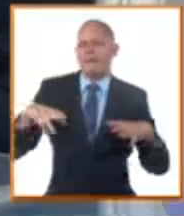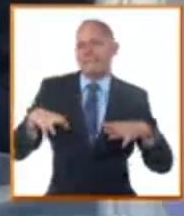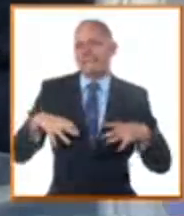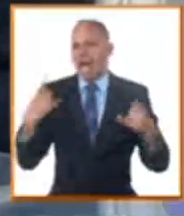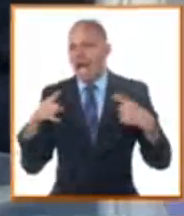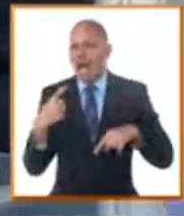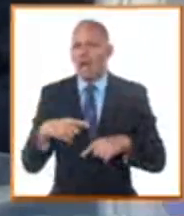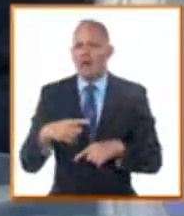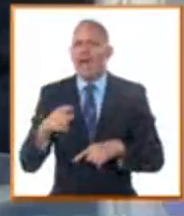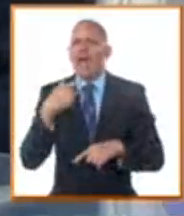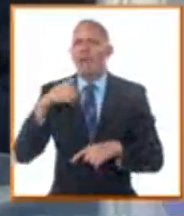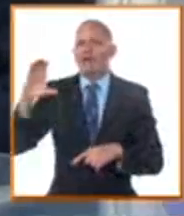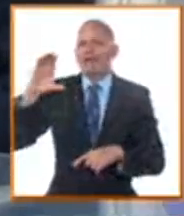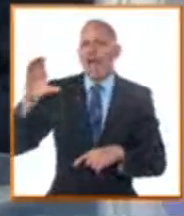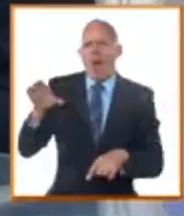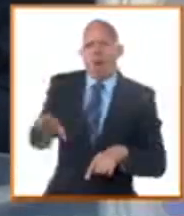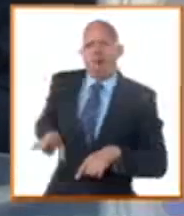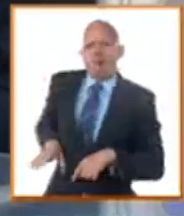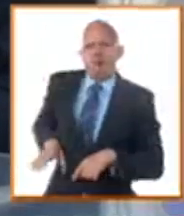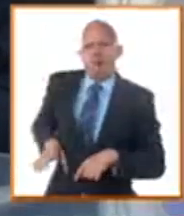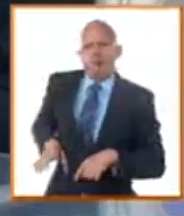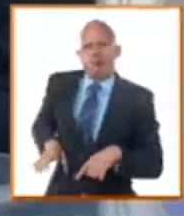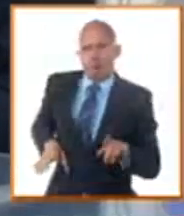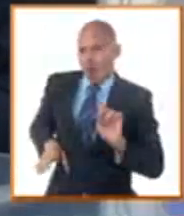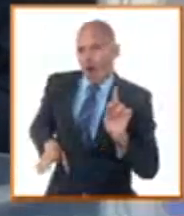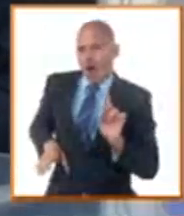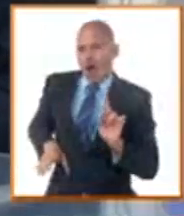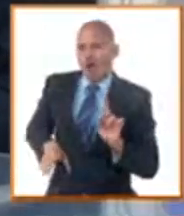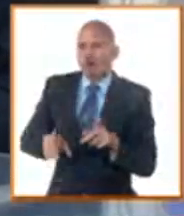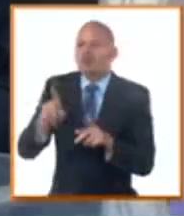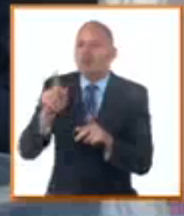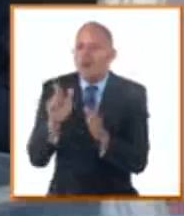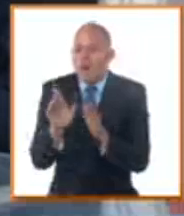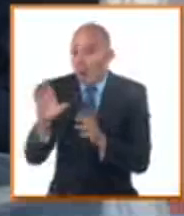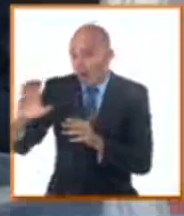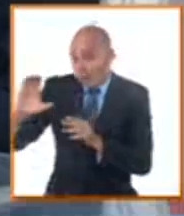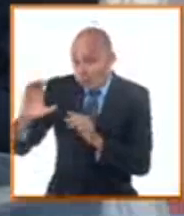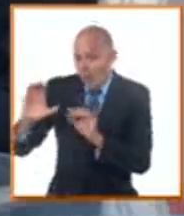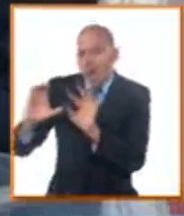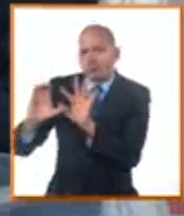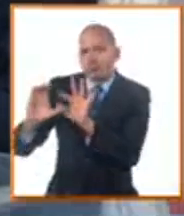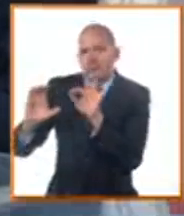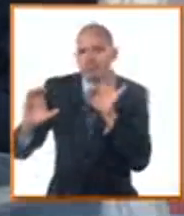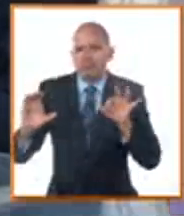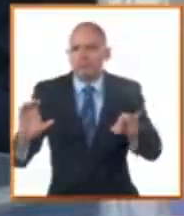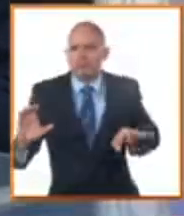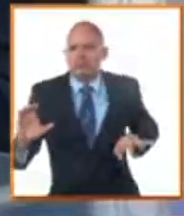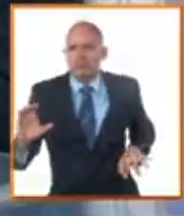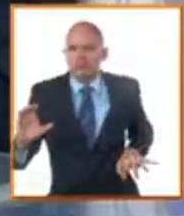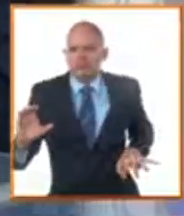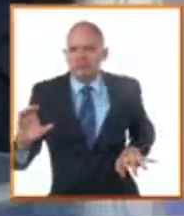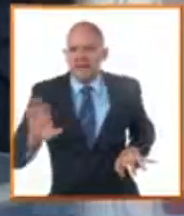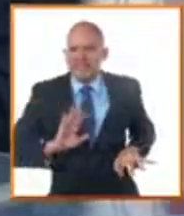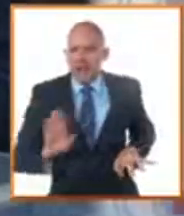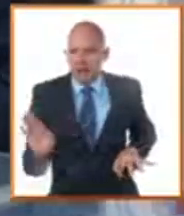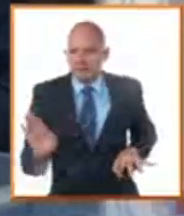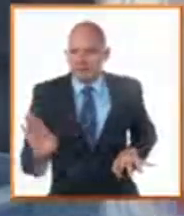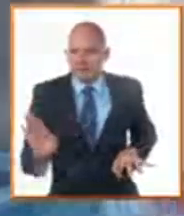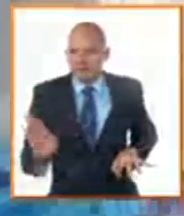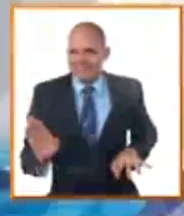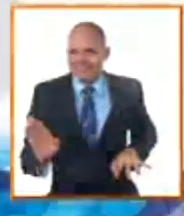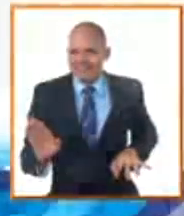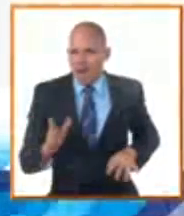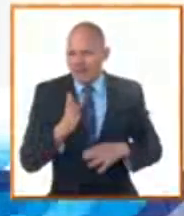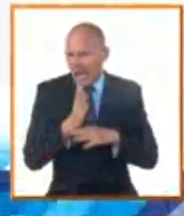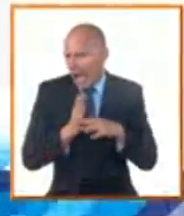dinero para arriba y para abajo. Entonces, ese es el mismo principio del monedero. Usted no tiene que poner en esas cuentas CUP o